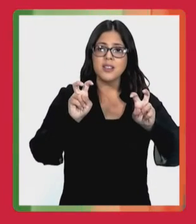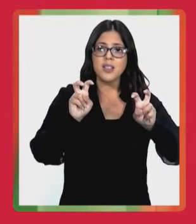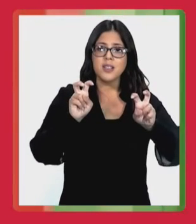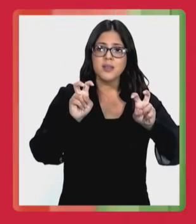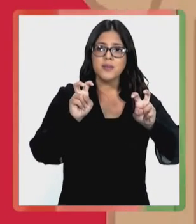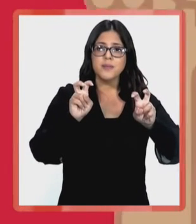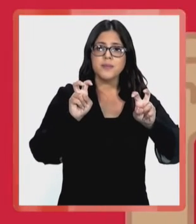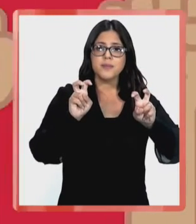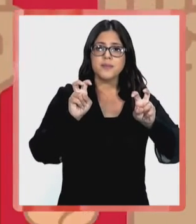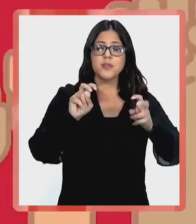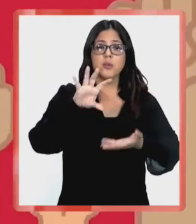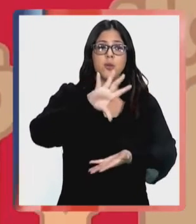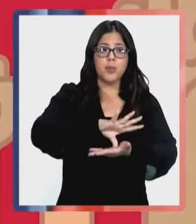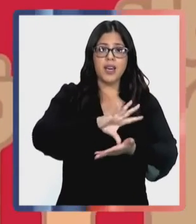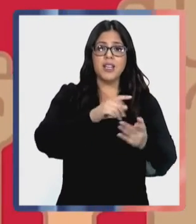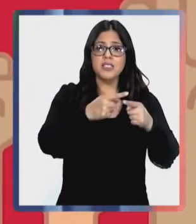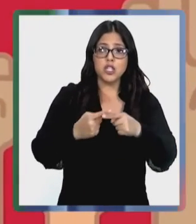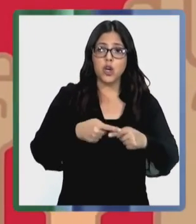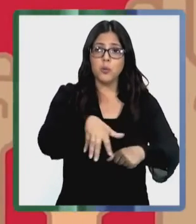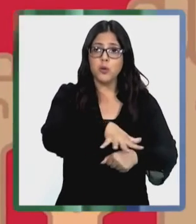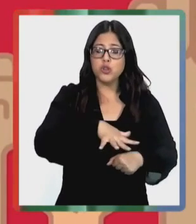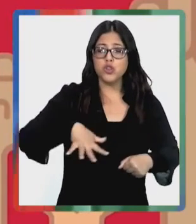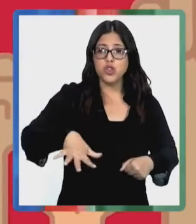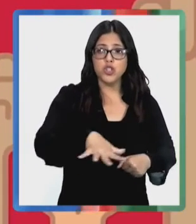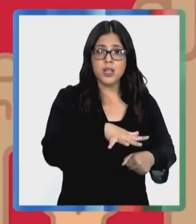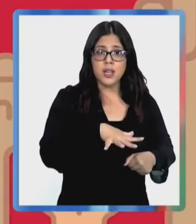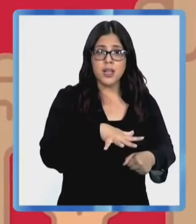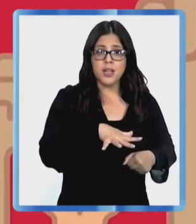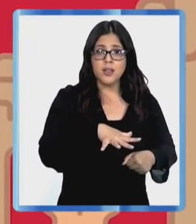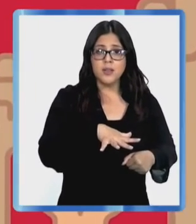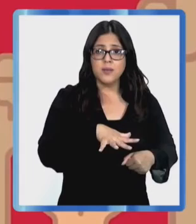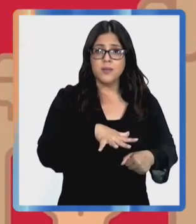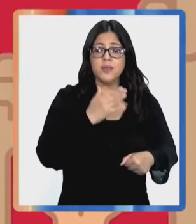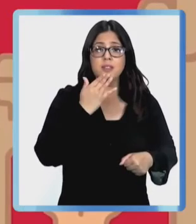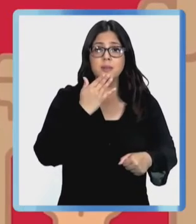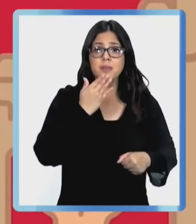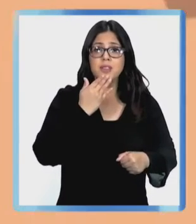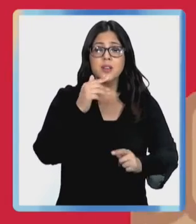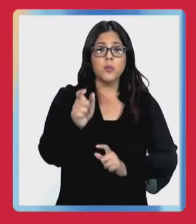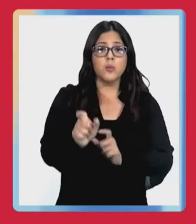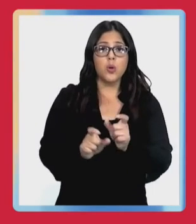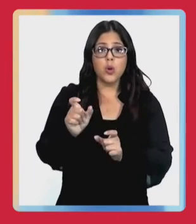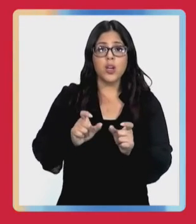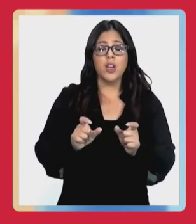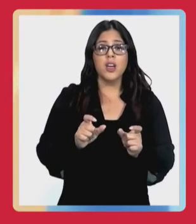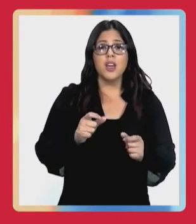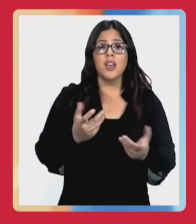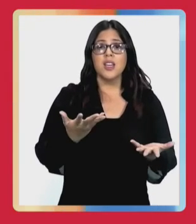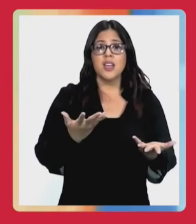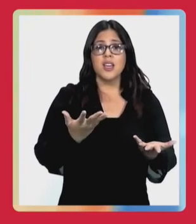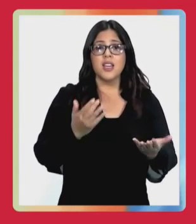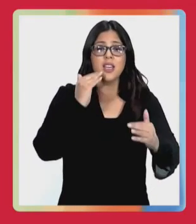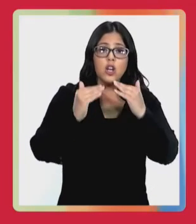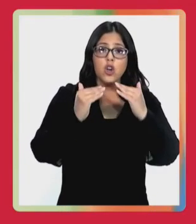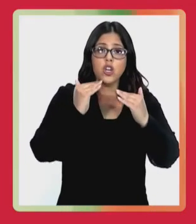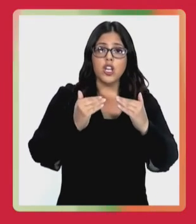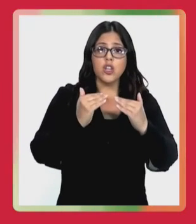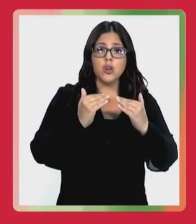de como país, como sociedad, como pueblo, el que nuestros niños se enfermen y no